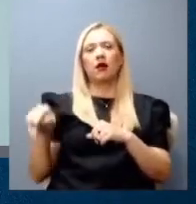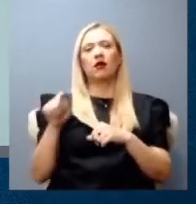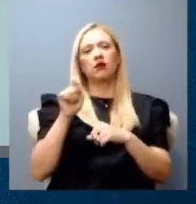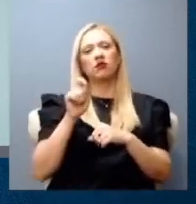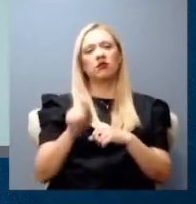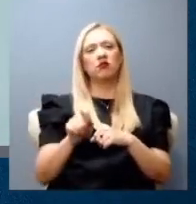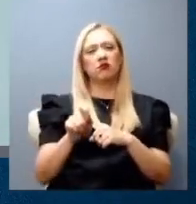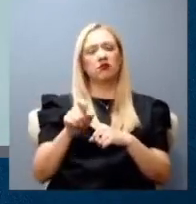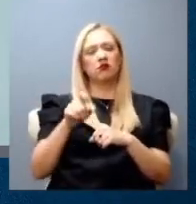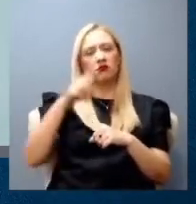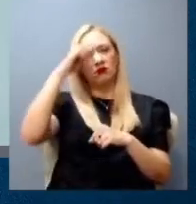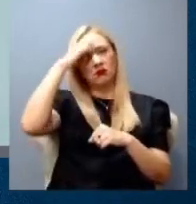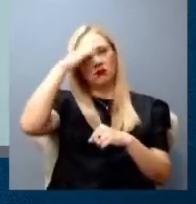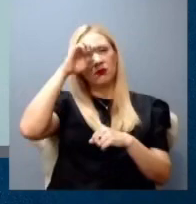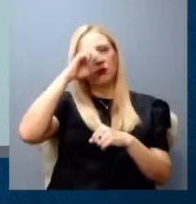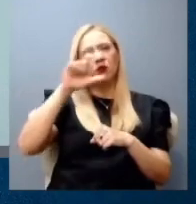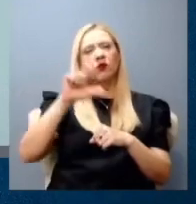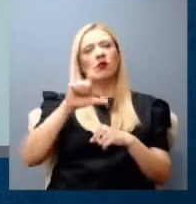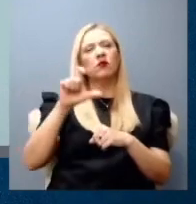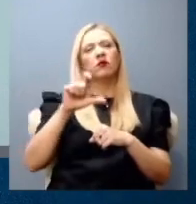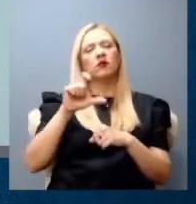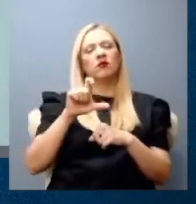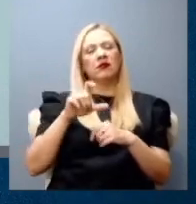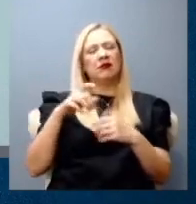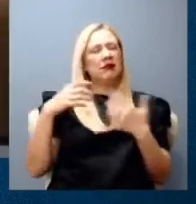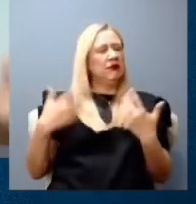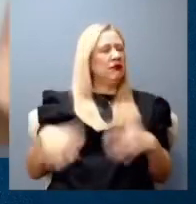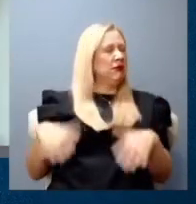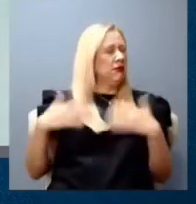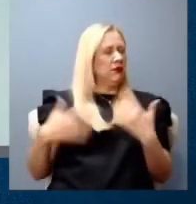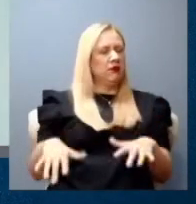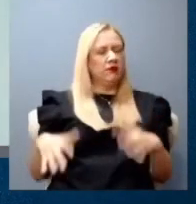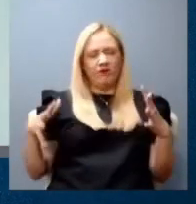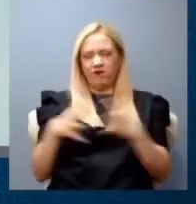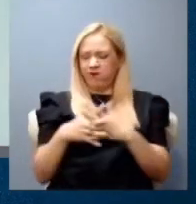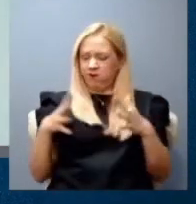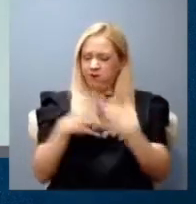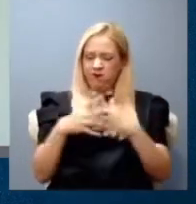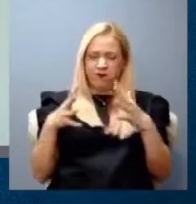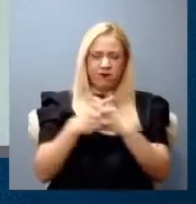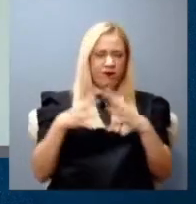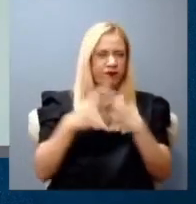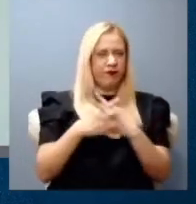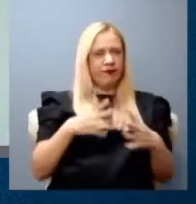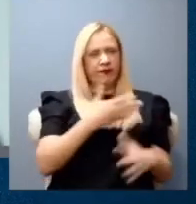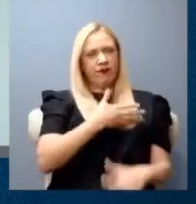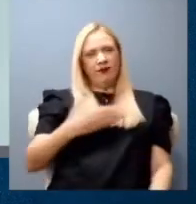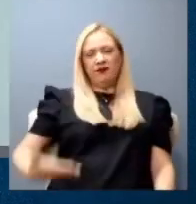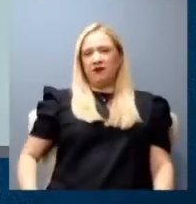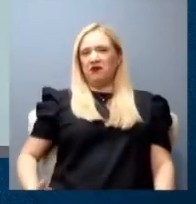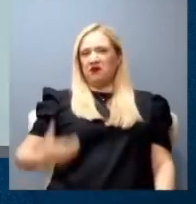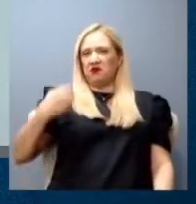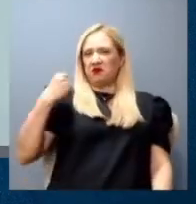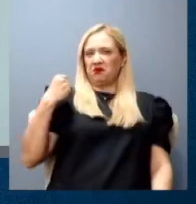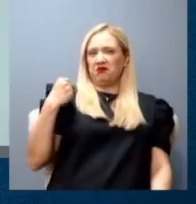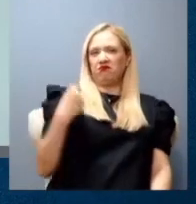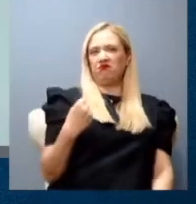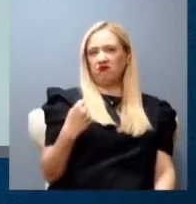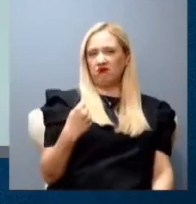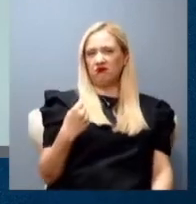de transicionalidad después de un periodo también, bueno, en general se han tenido dictaduras o periodos